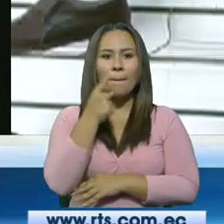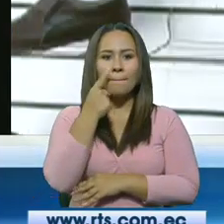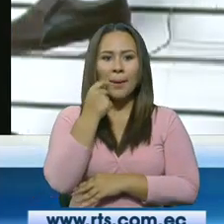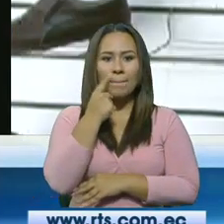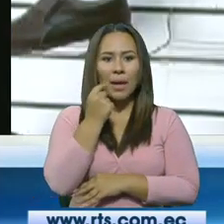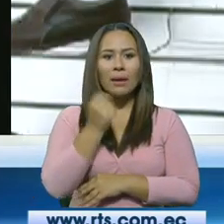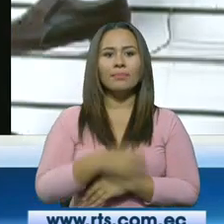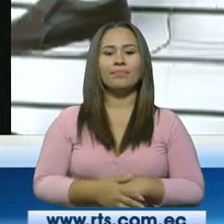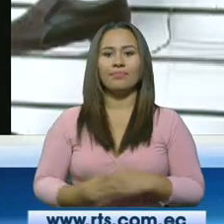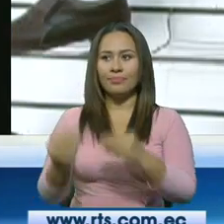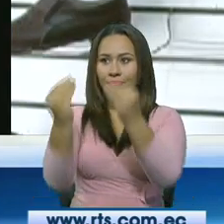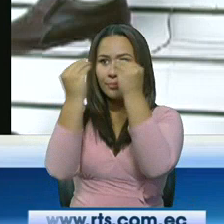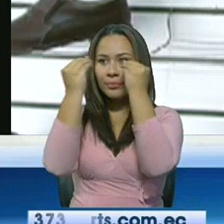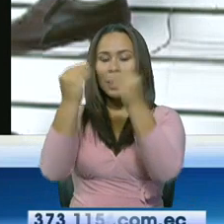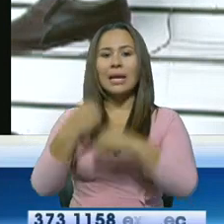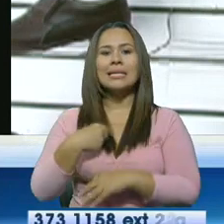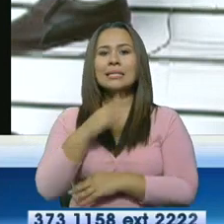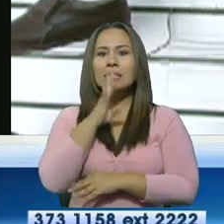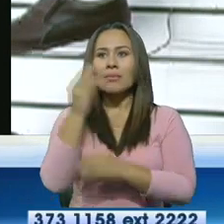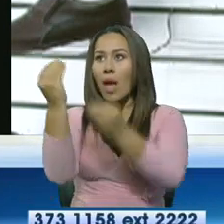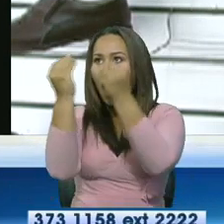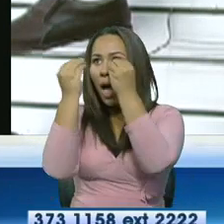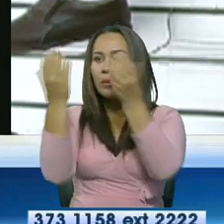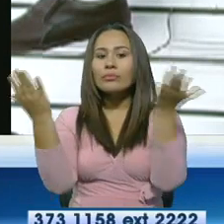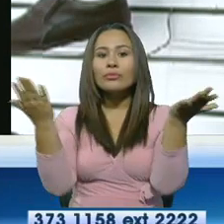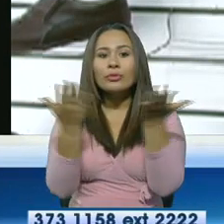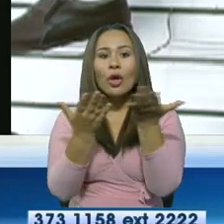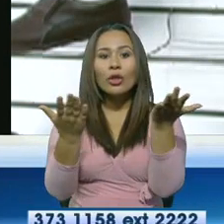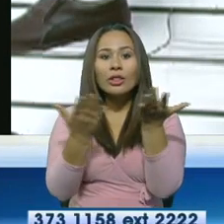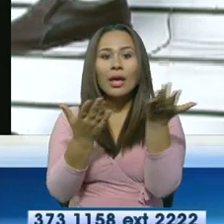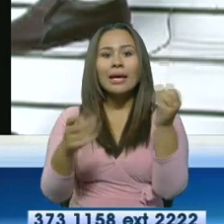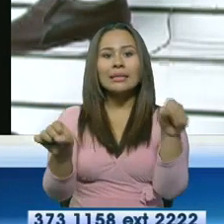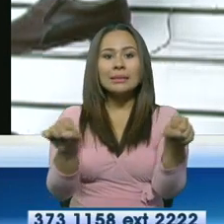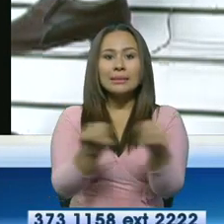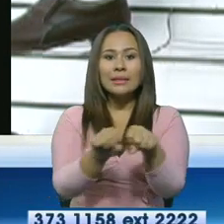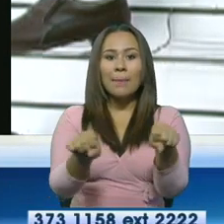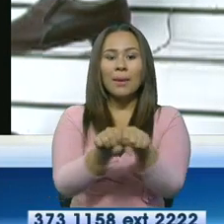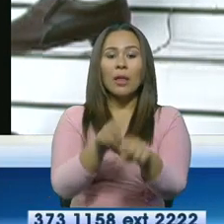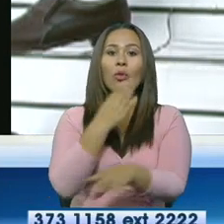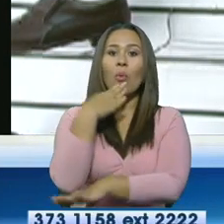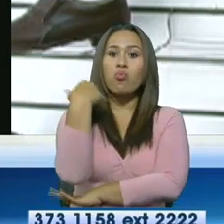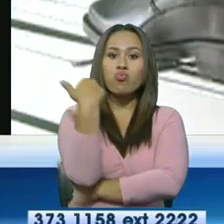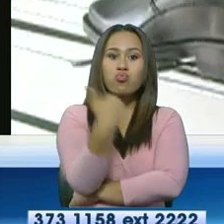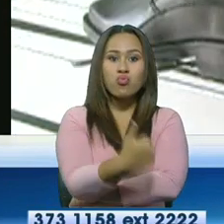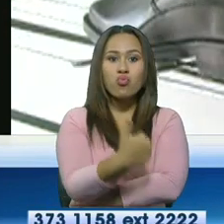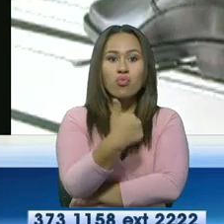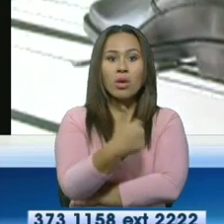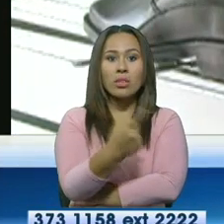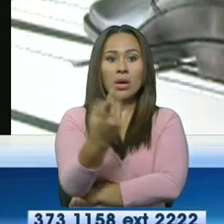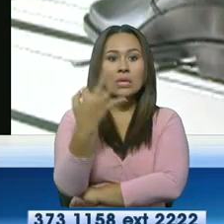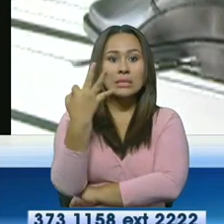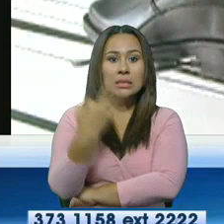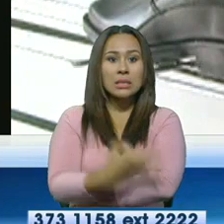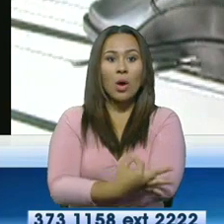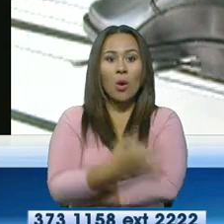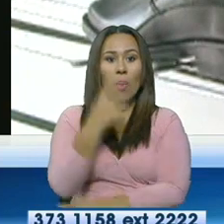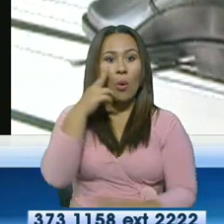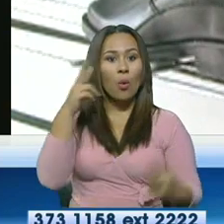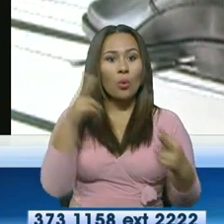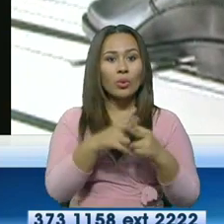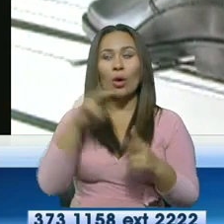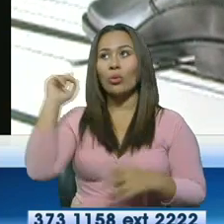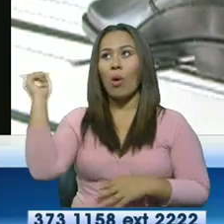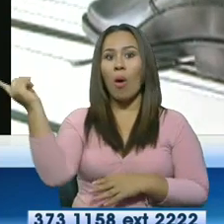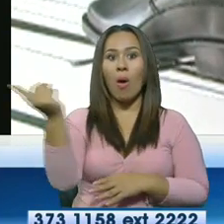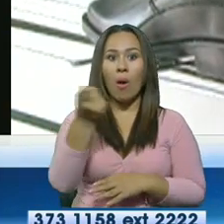siempre nos hemos caracterizado en Guano en hacer un zapato muy bueno que ha sido reconocido a nivel